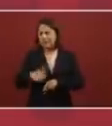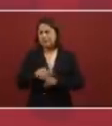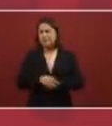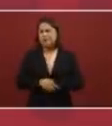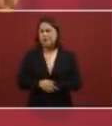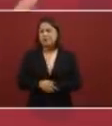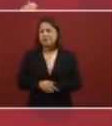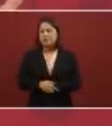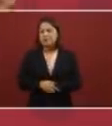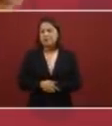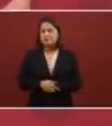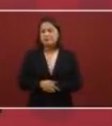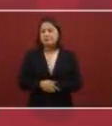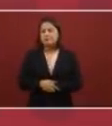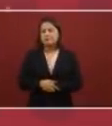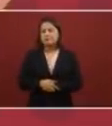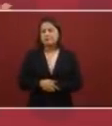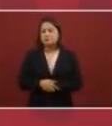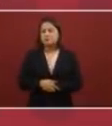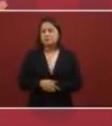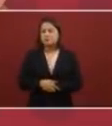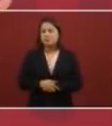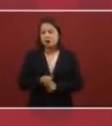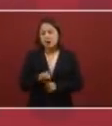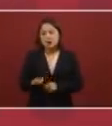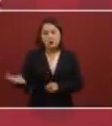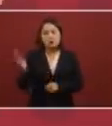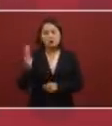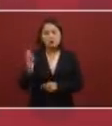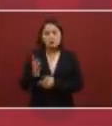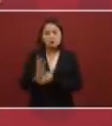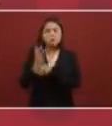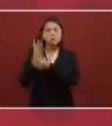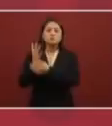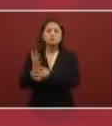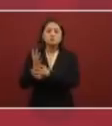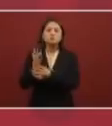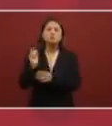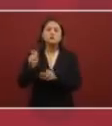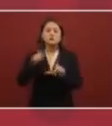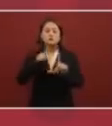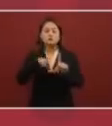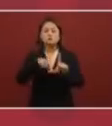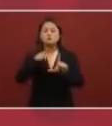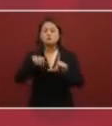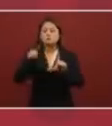Ahí está un dicho sobre el manejo de las estadísticas,